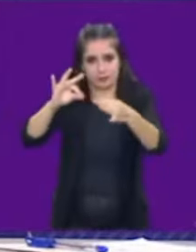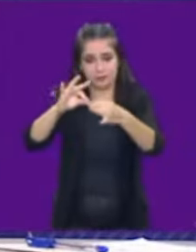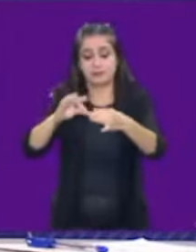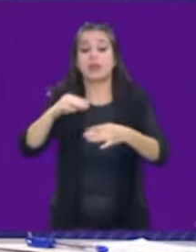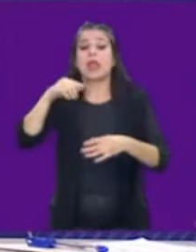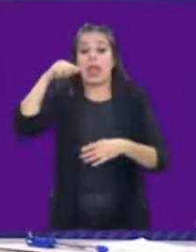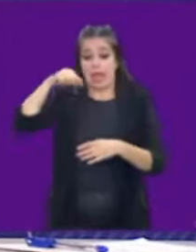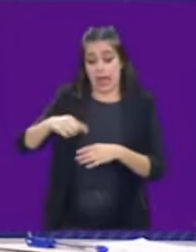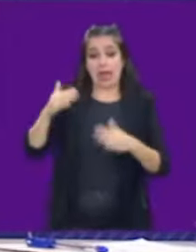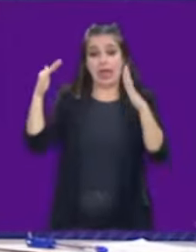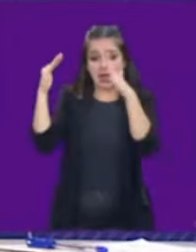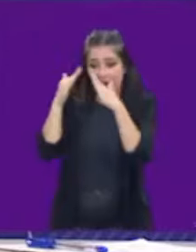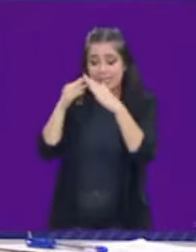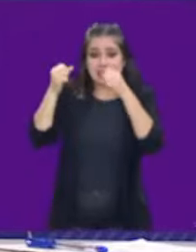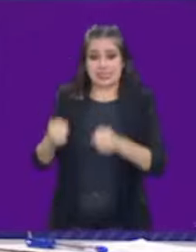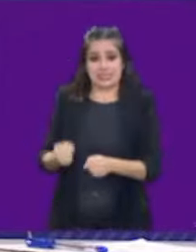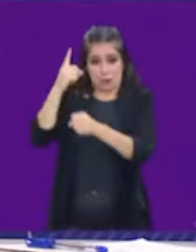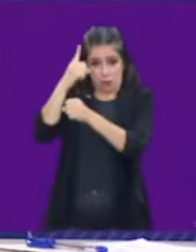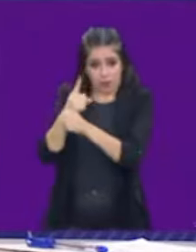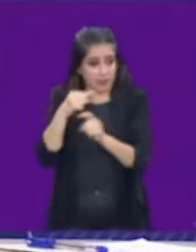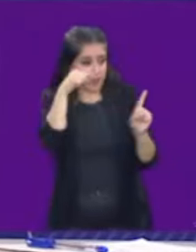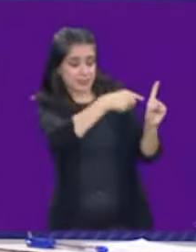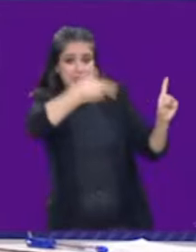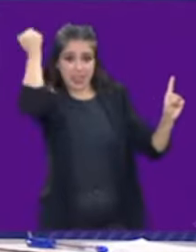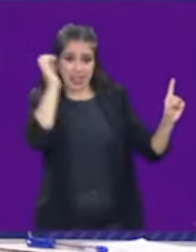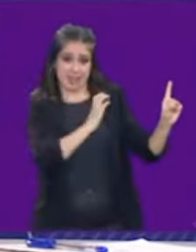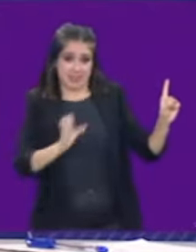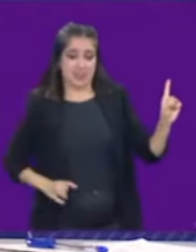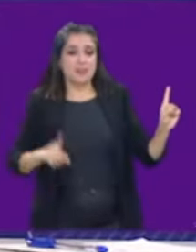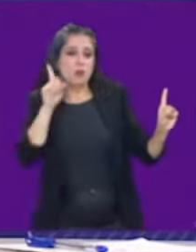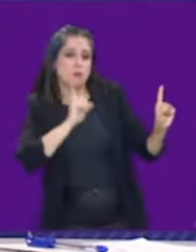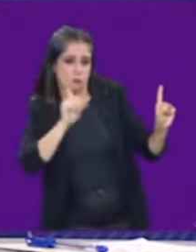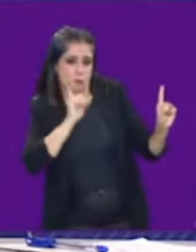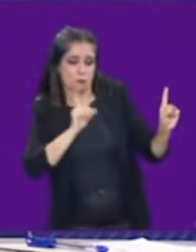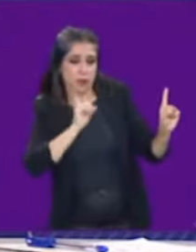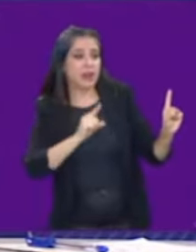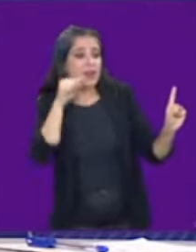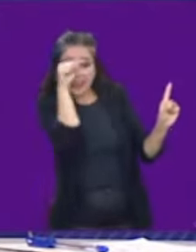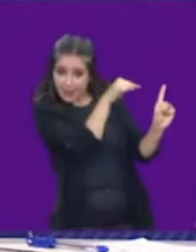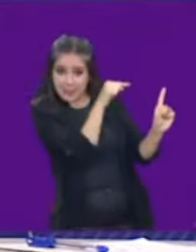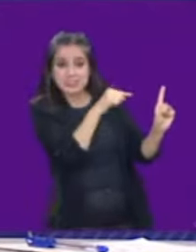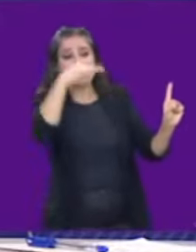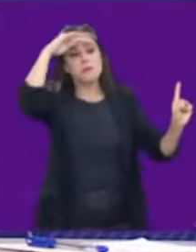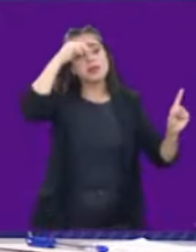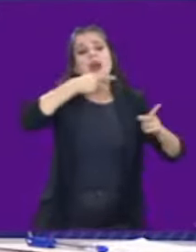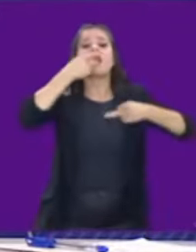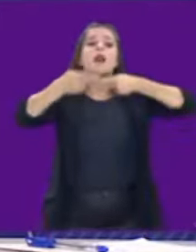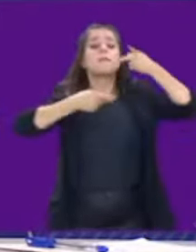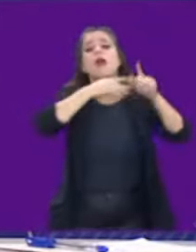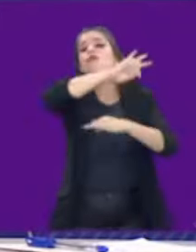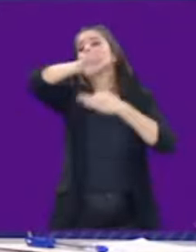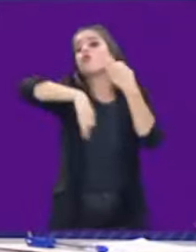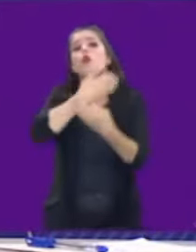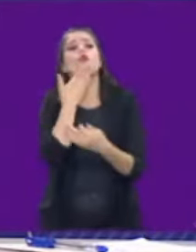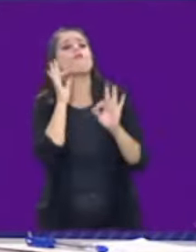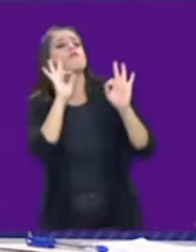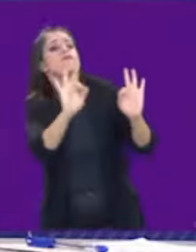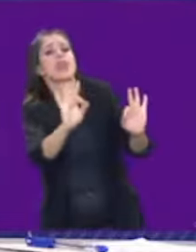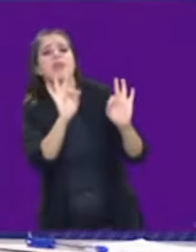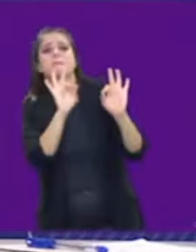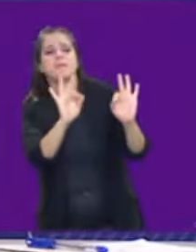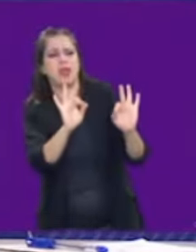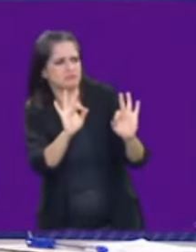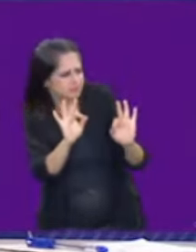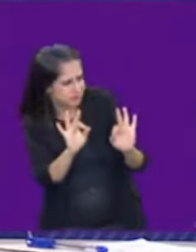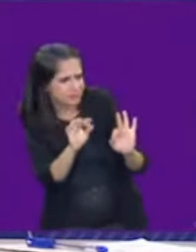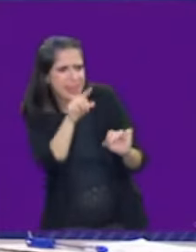en vivienda la candidata del conformismo seguramente insistirá en que todo va bien pero en Iztapalapa